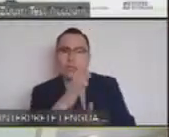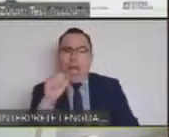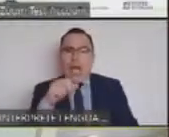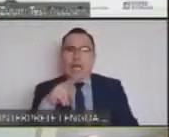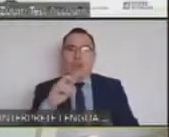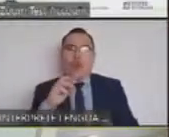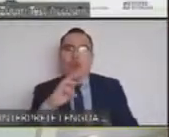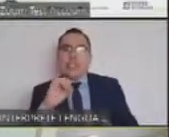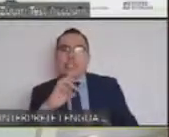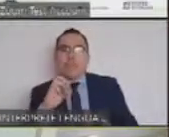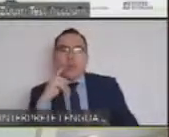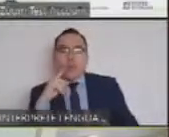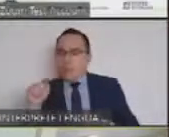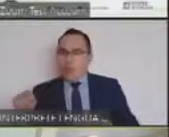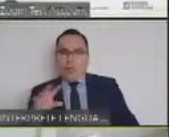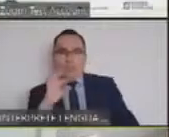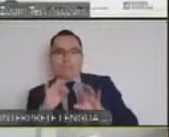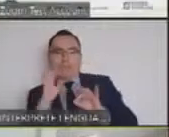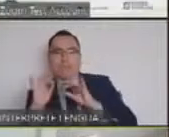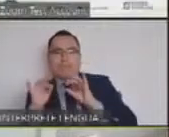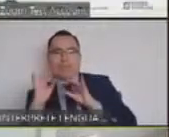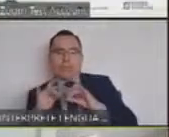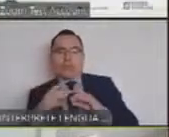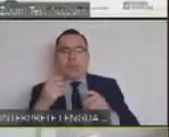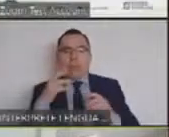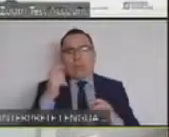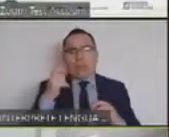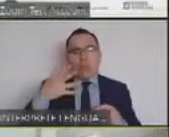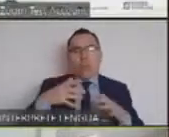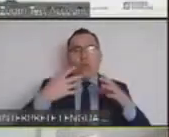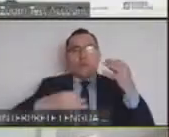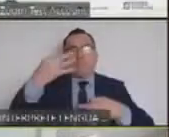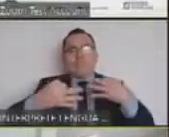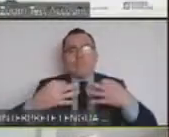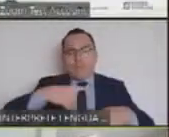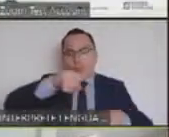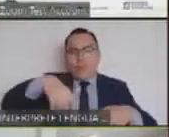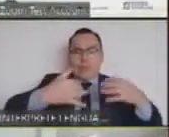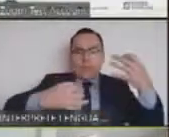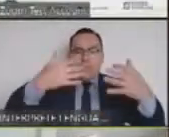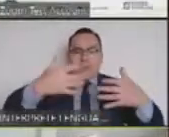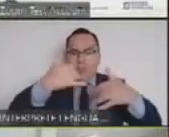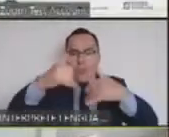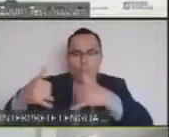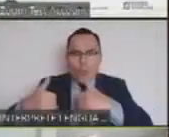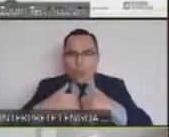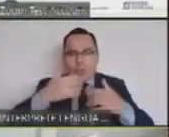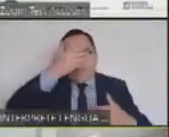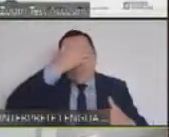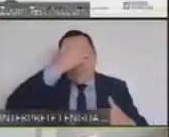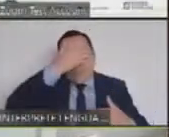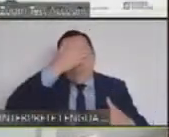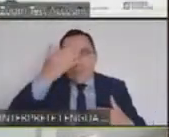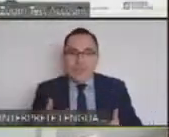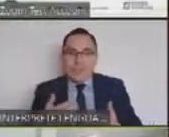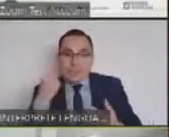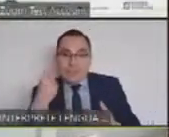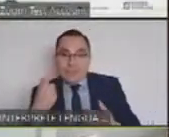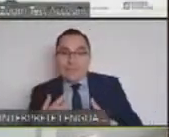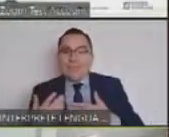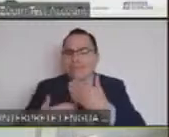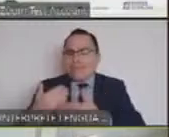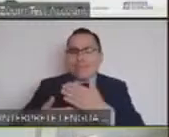lo que se les conoce como concursos ciegos, en tanto impiden conocer la identidad de quienes participan.